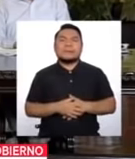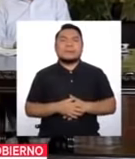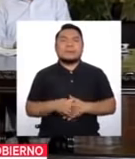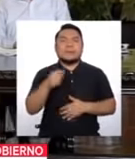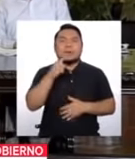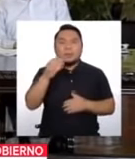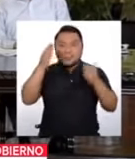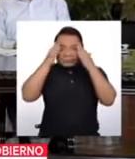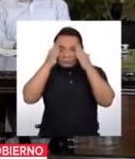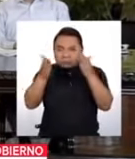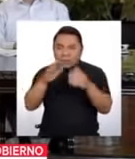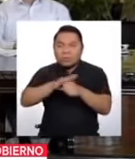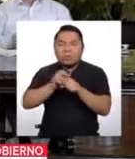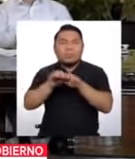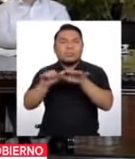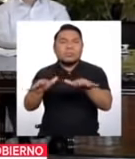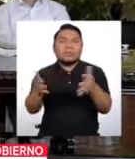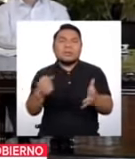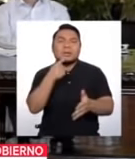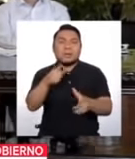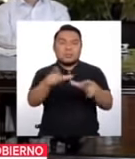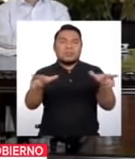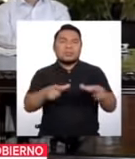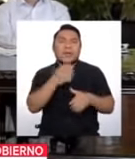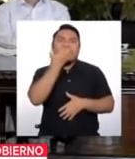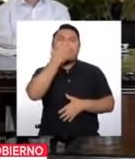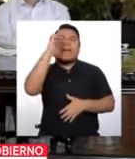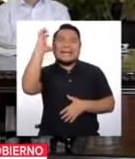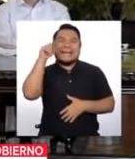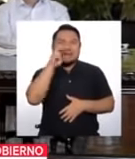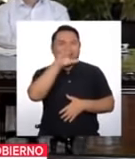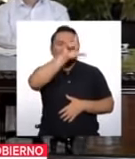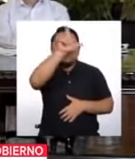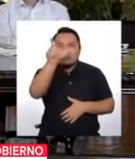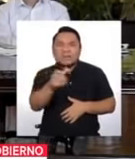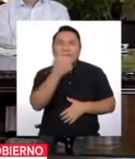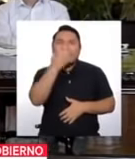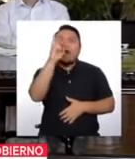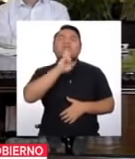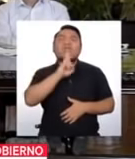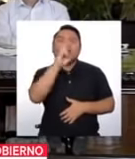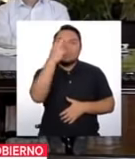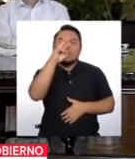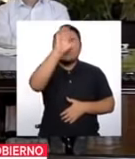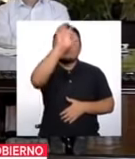los focos de contagio, lo que se llama las zonas calientes de contagio, para ver cómo se está atendiendo